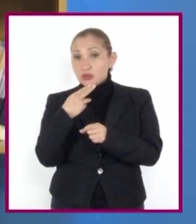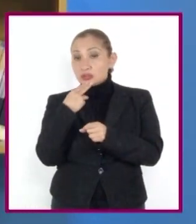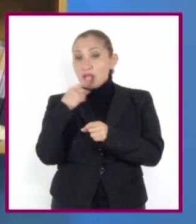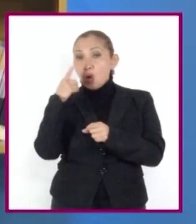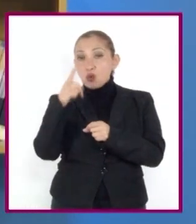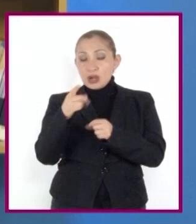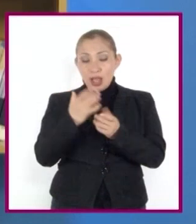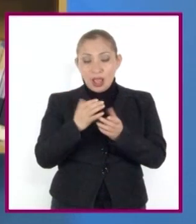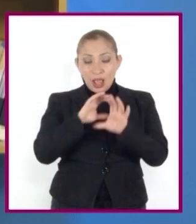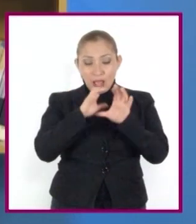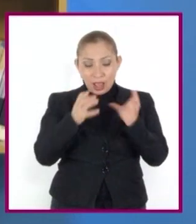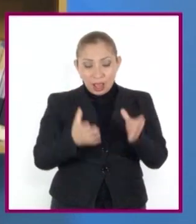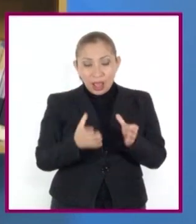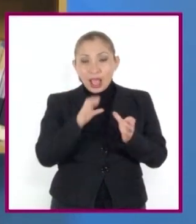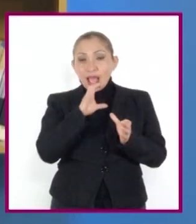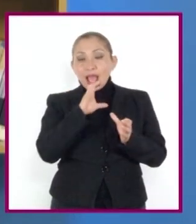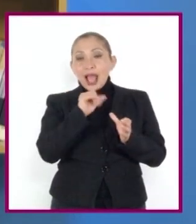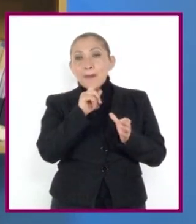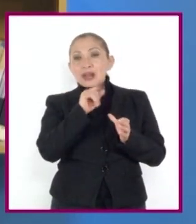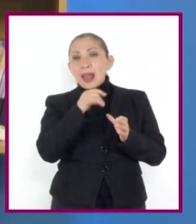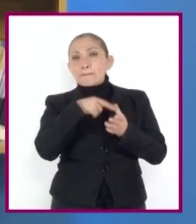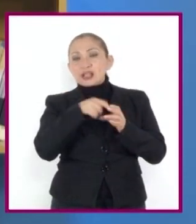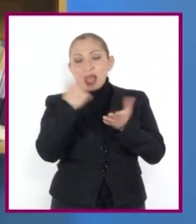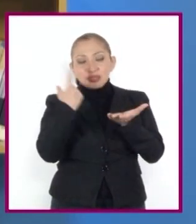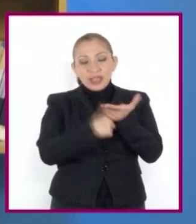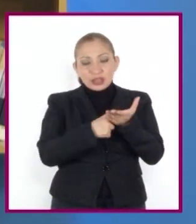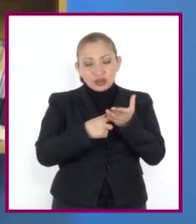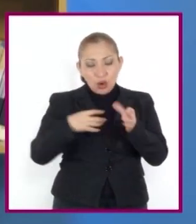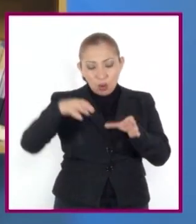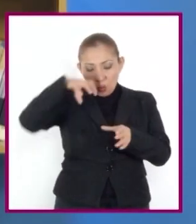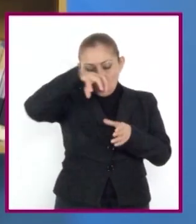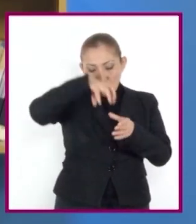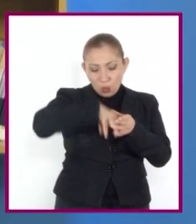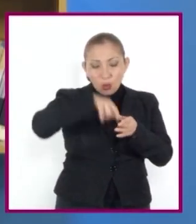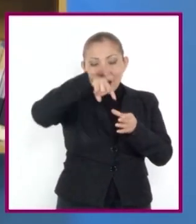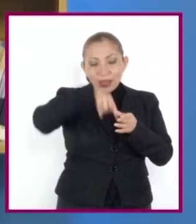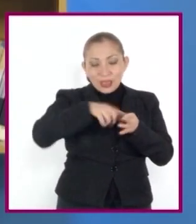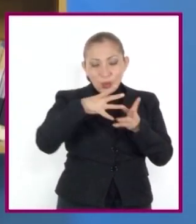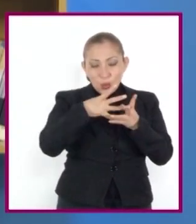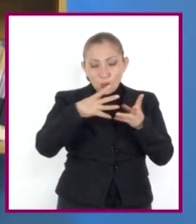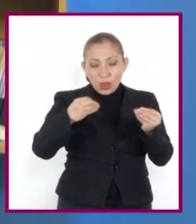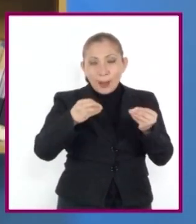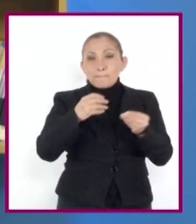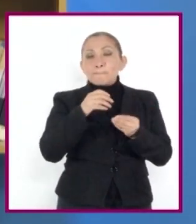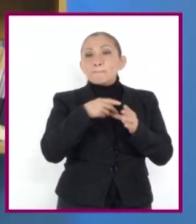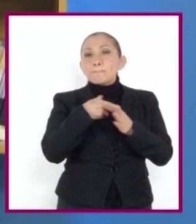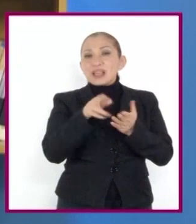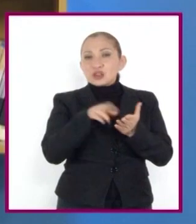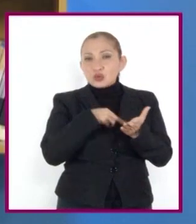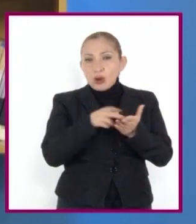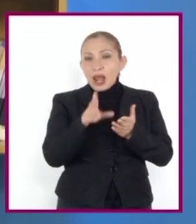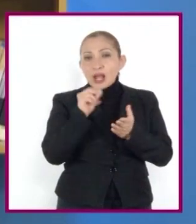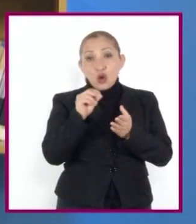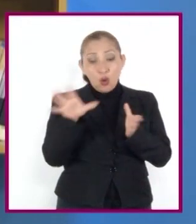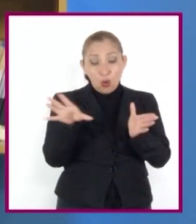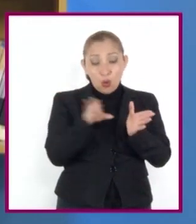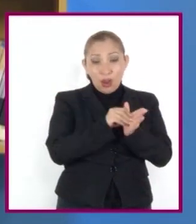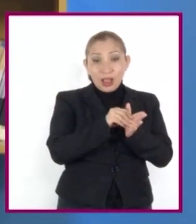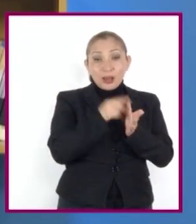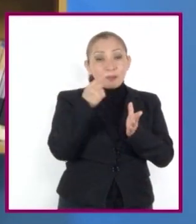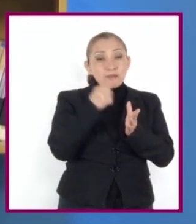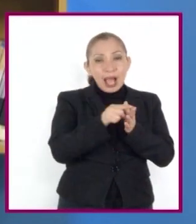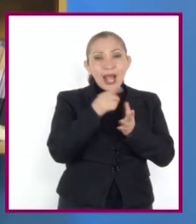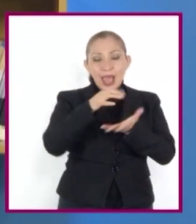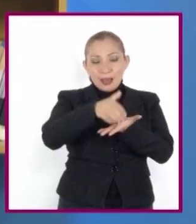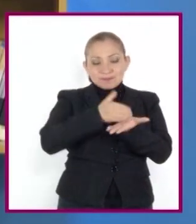una cabina de pintura, la cual tiene integrado un módulo donde se captura la pintura que no se adhiere con el fin